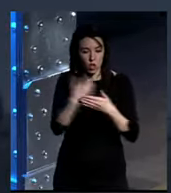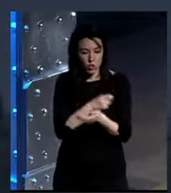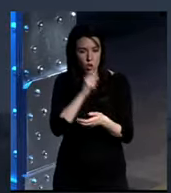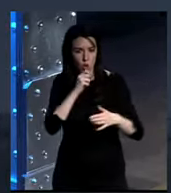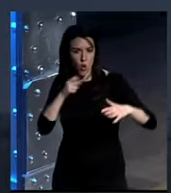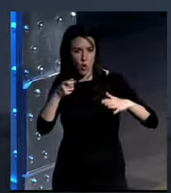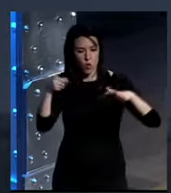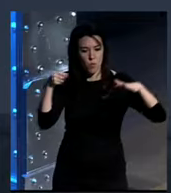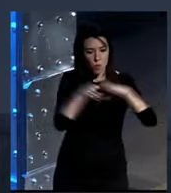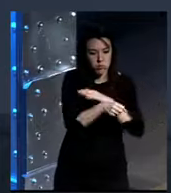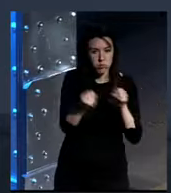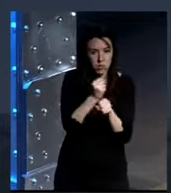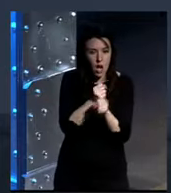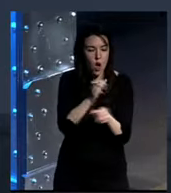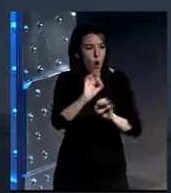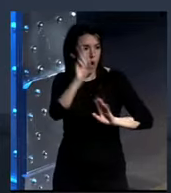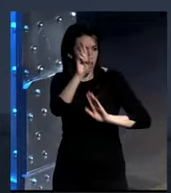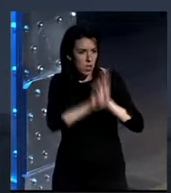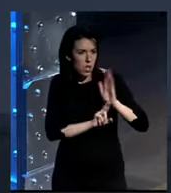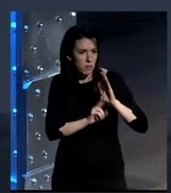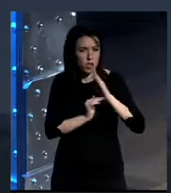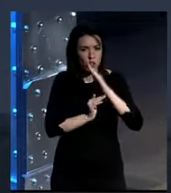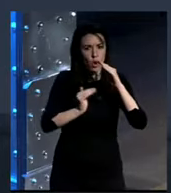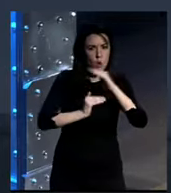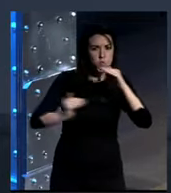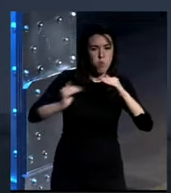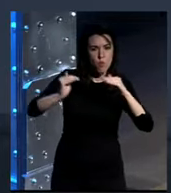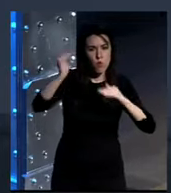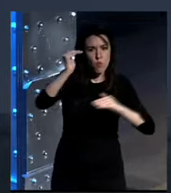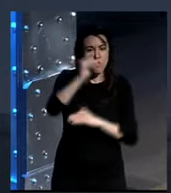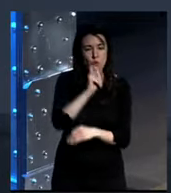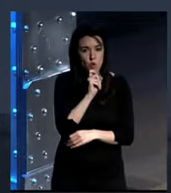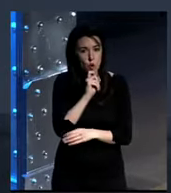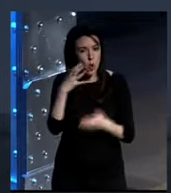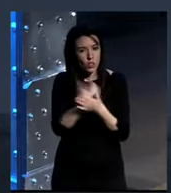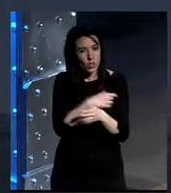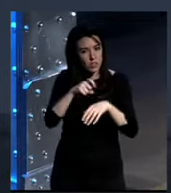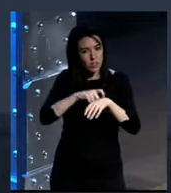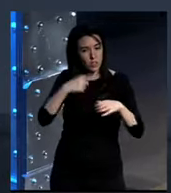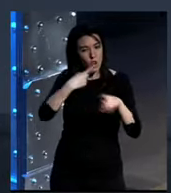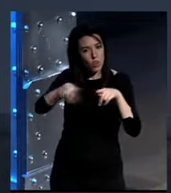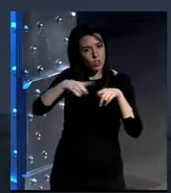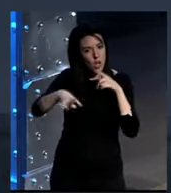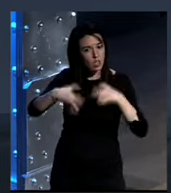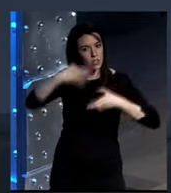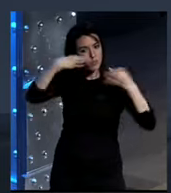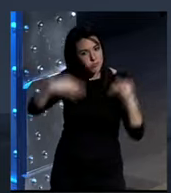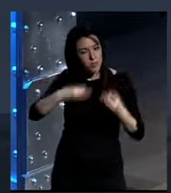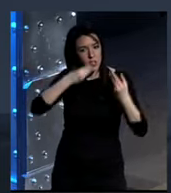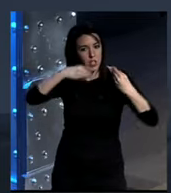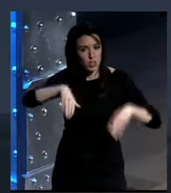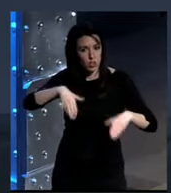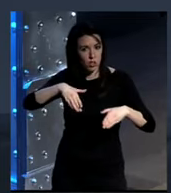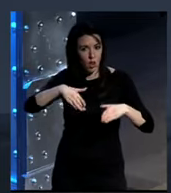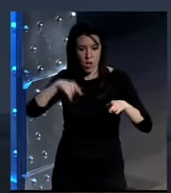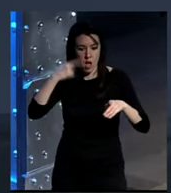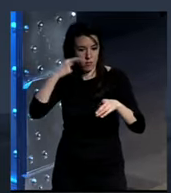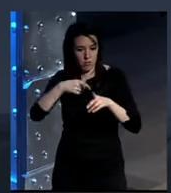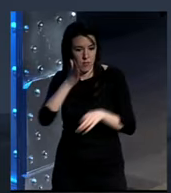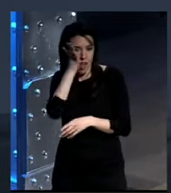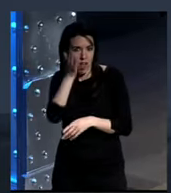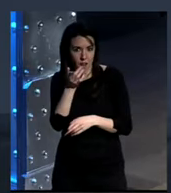entraban, de cuáles eran los reglamentos, todo este tipo de cosas que es verdaderamente una historia para no dormir, como